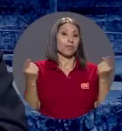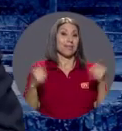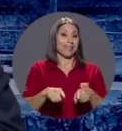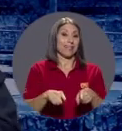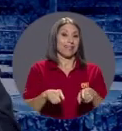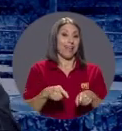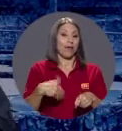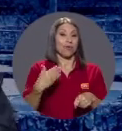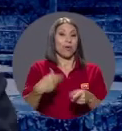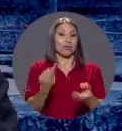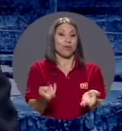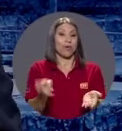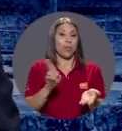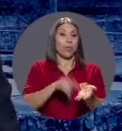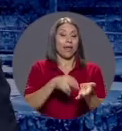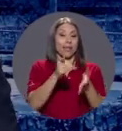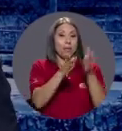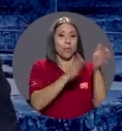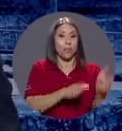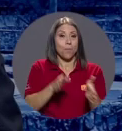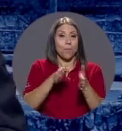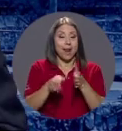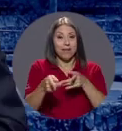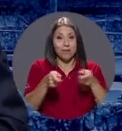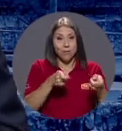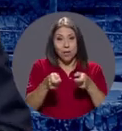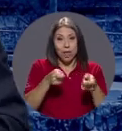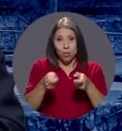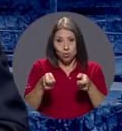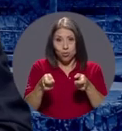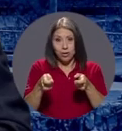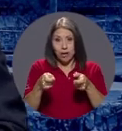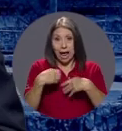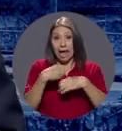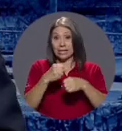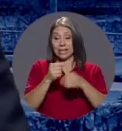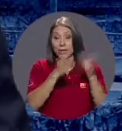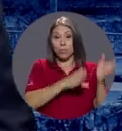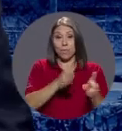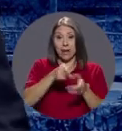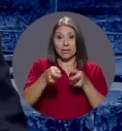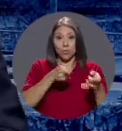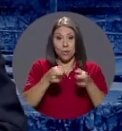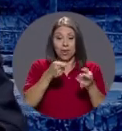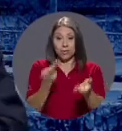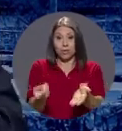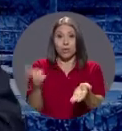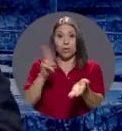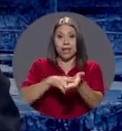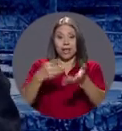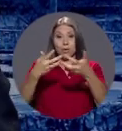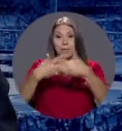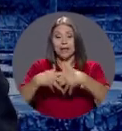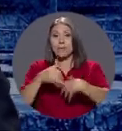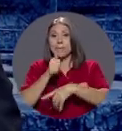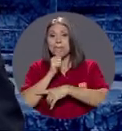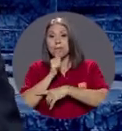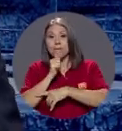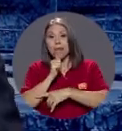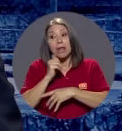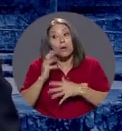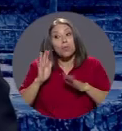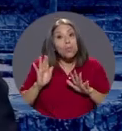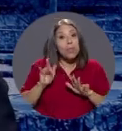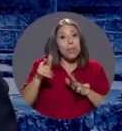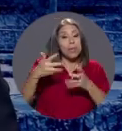se presenta, se contrata un plan regulador, la elaboración de un plan regulador se contrata a una empresa privada, cuidado, y si